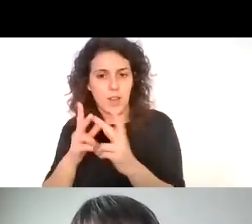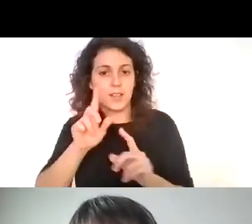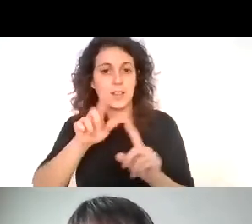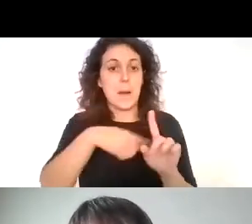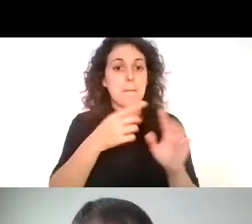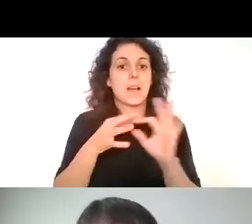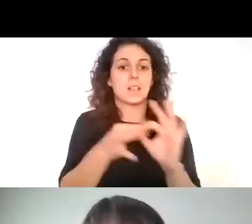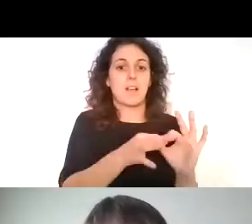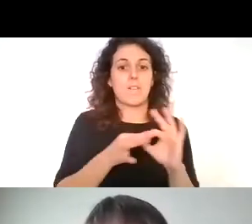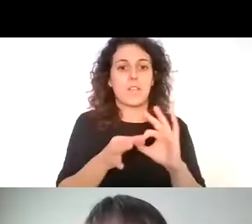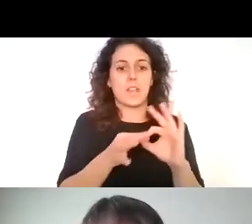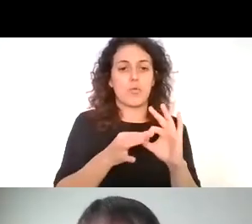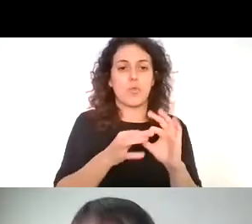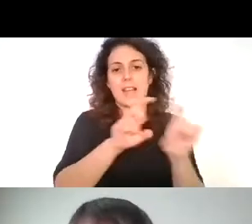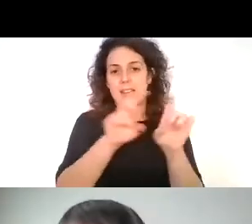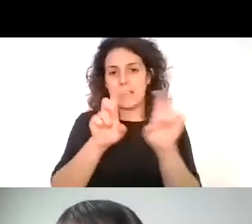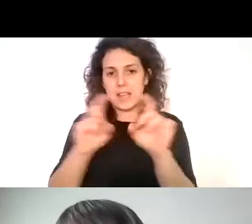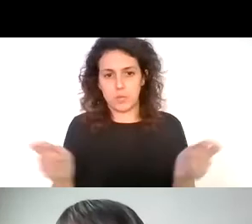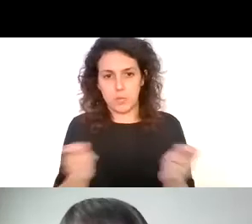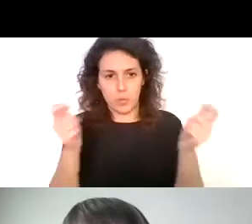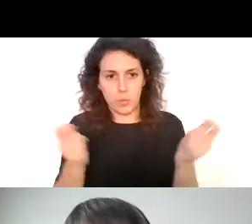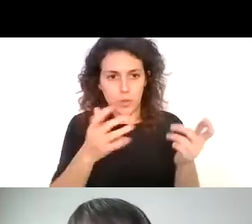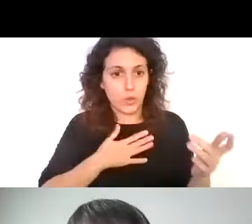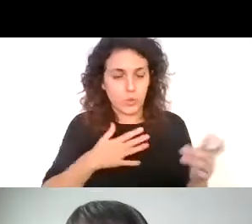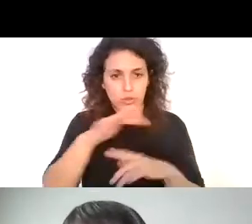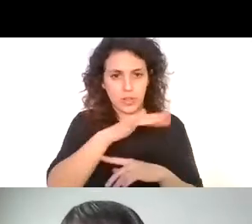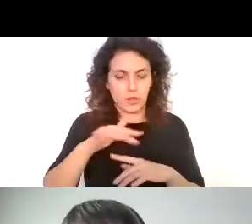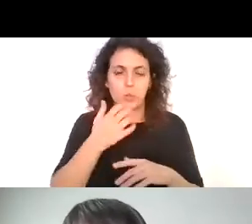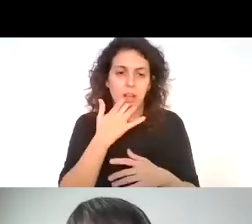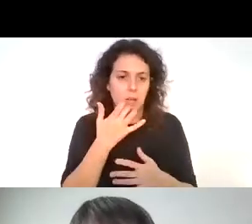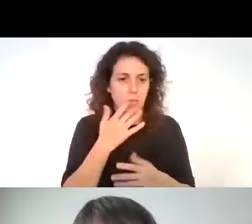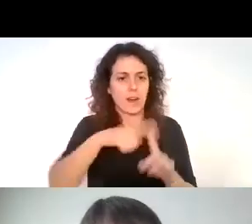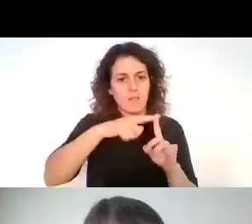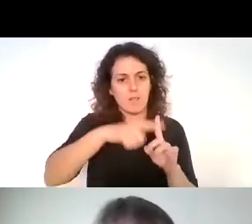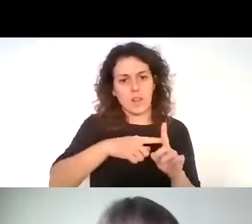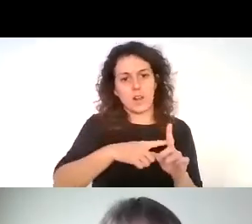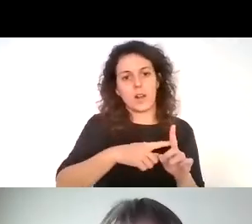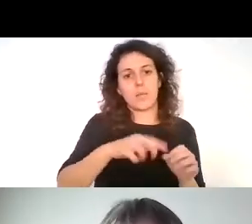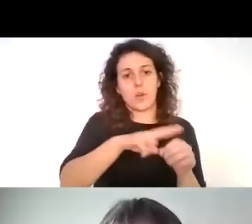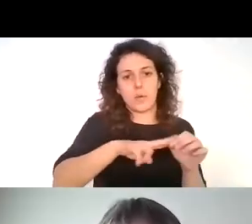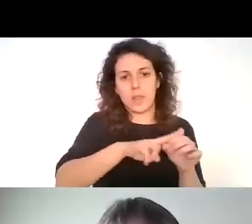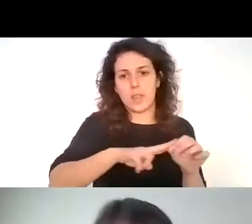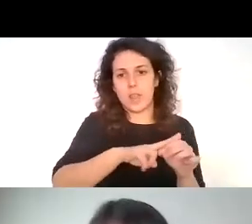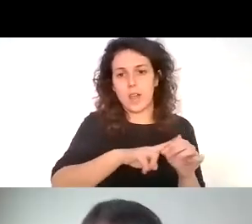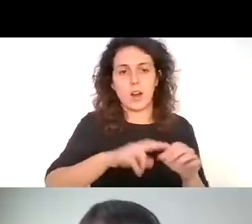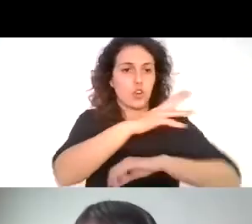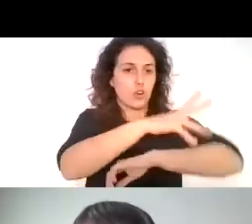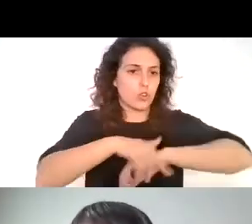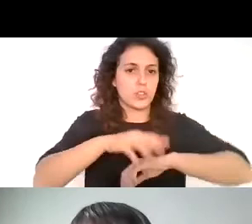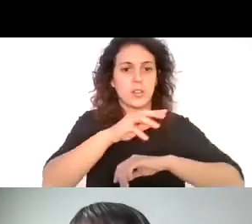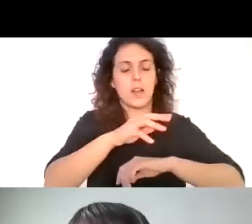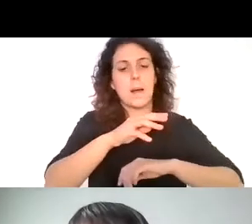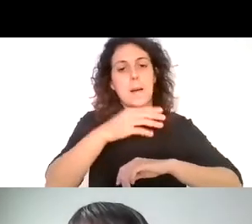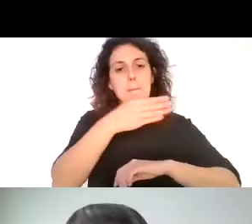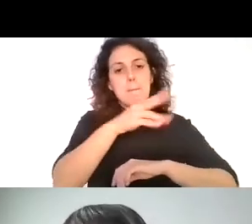que estamos estableciendo con otras entidades de promoción de nuestro territorio. Tenemos pues, a nivel provincial Patronato de Turismo Costa Brava Girona y